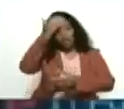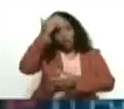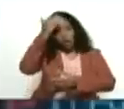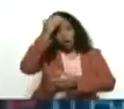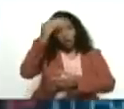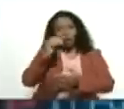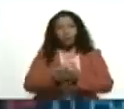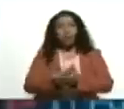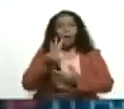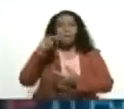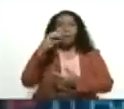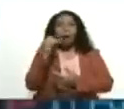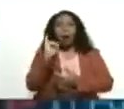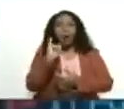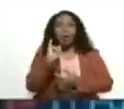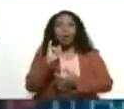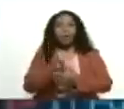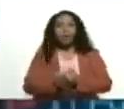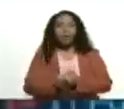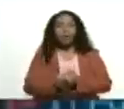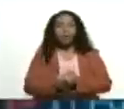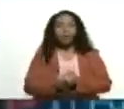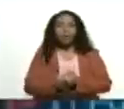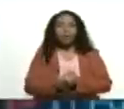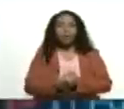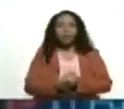Mike Pompeo, Mike Pence,